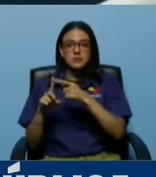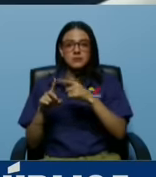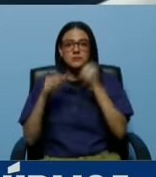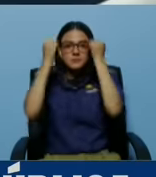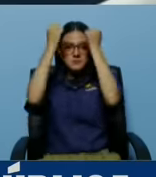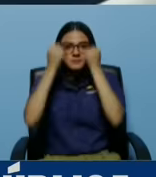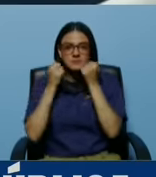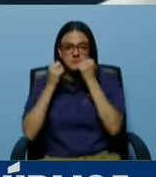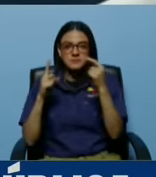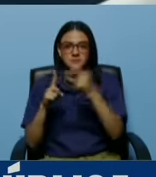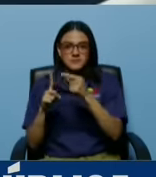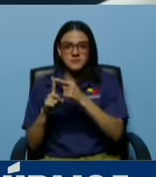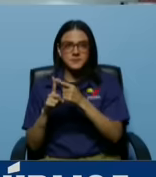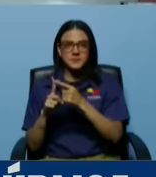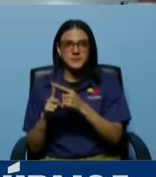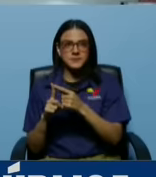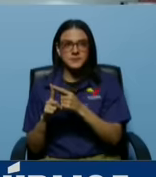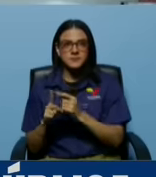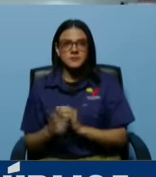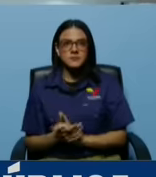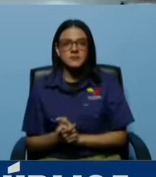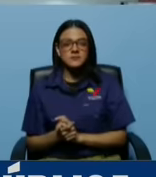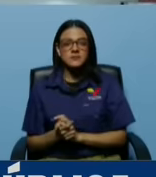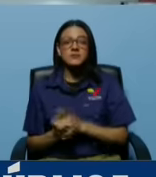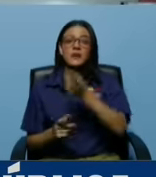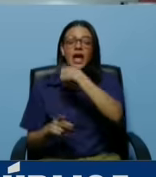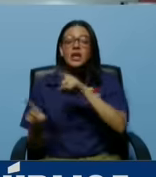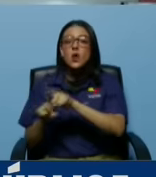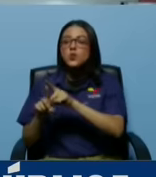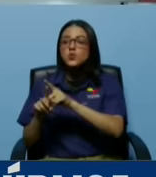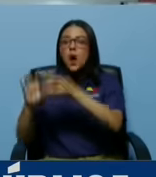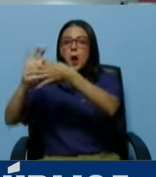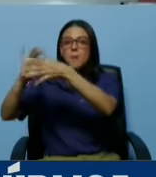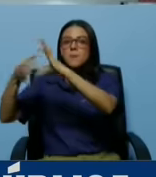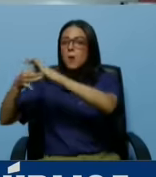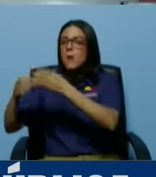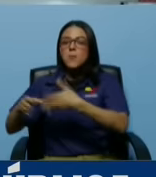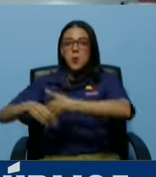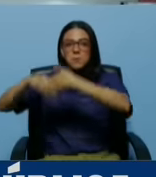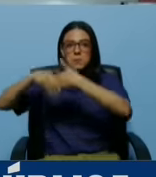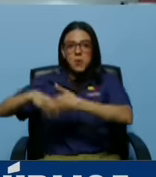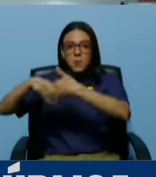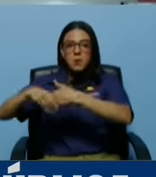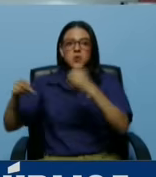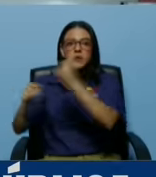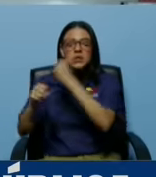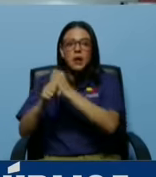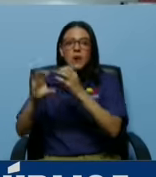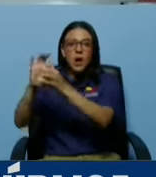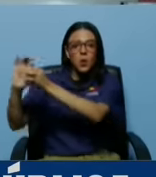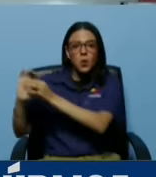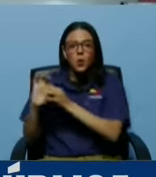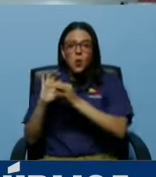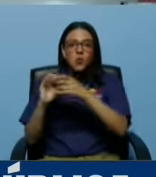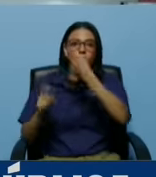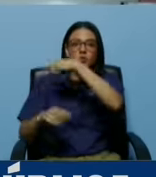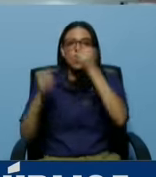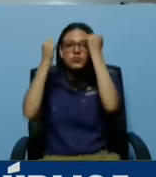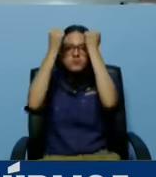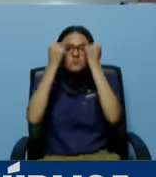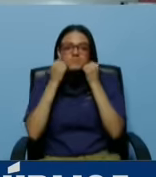parece un alias también. Se enlazaron con este sujeto, estos Pranes,